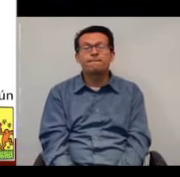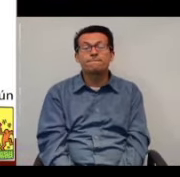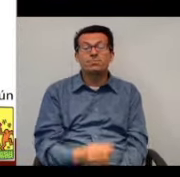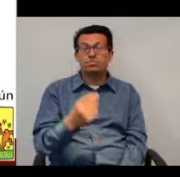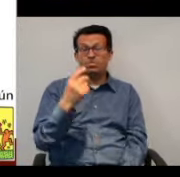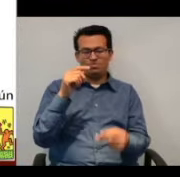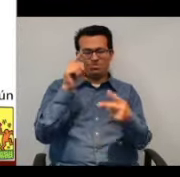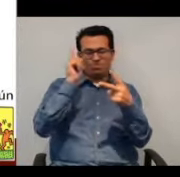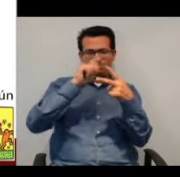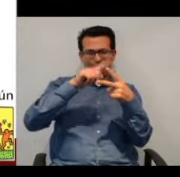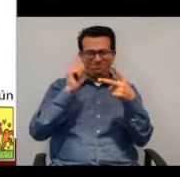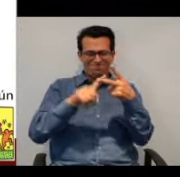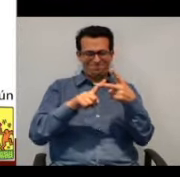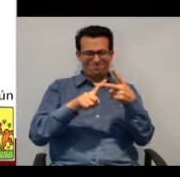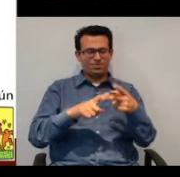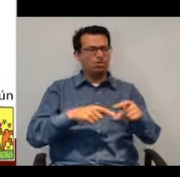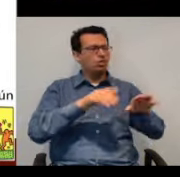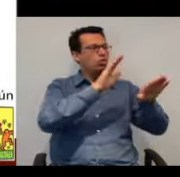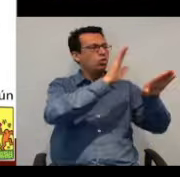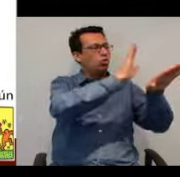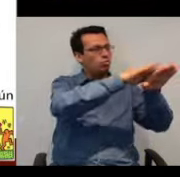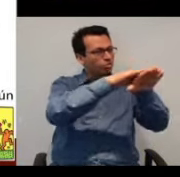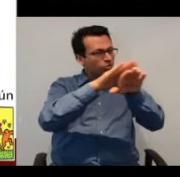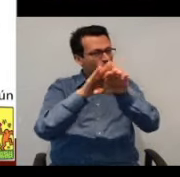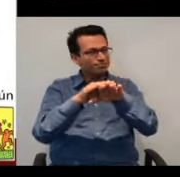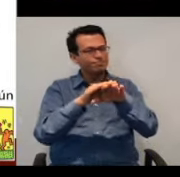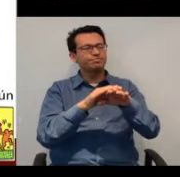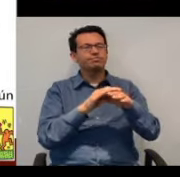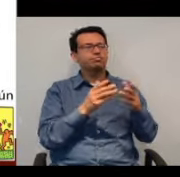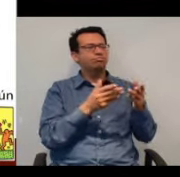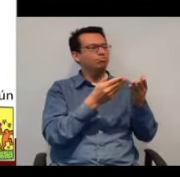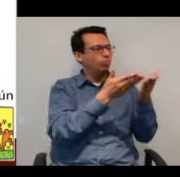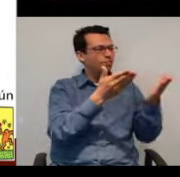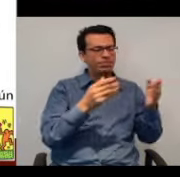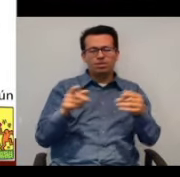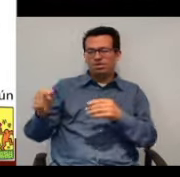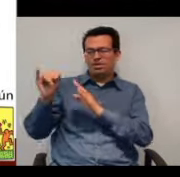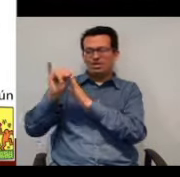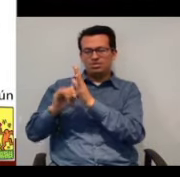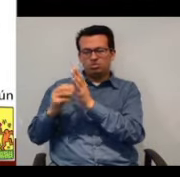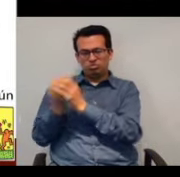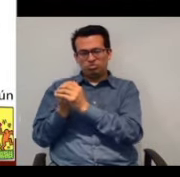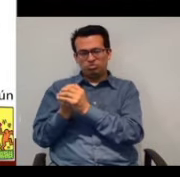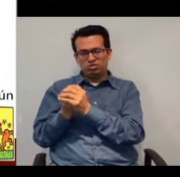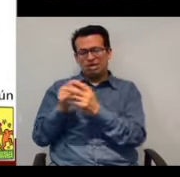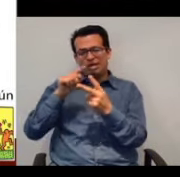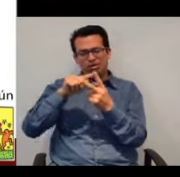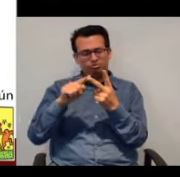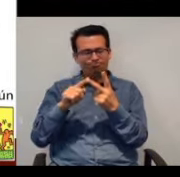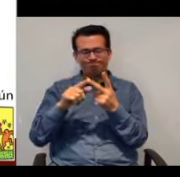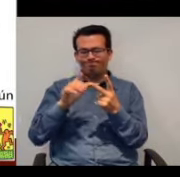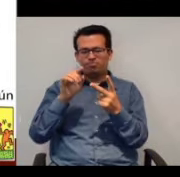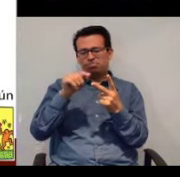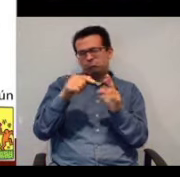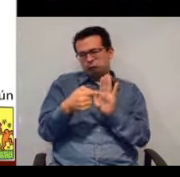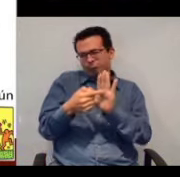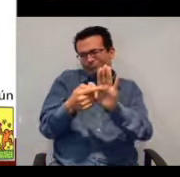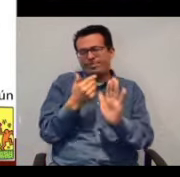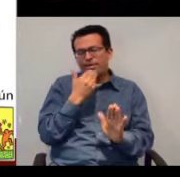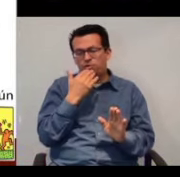Estas dos acciones, la convocatoria de programas y el índice de inclusión, son quizás los dos ejemplos más relevantes que hemos desarrollado en los